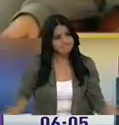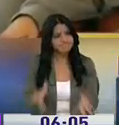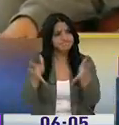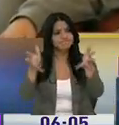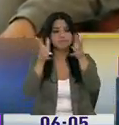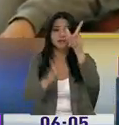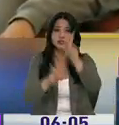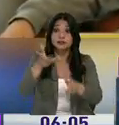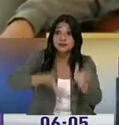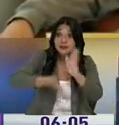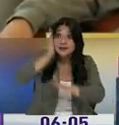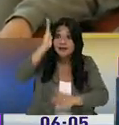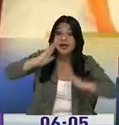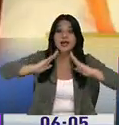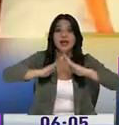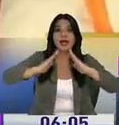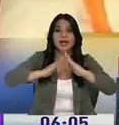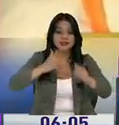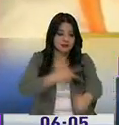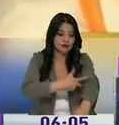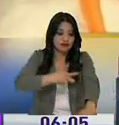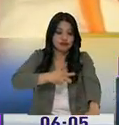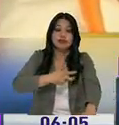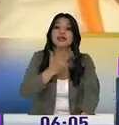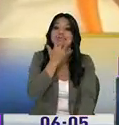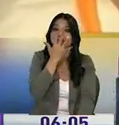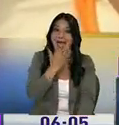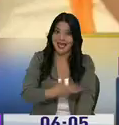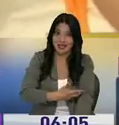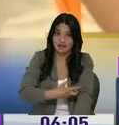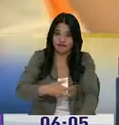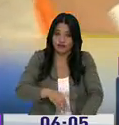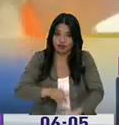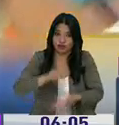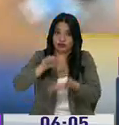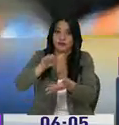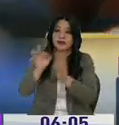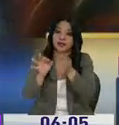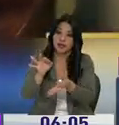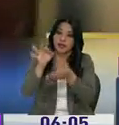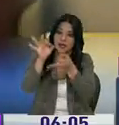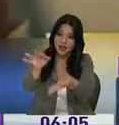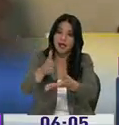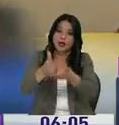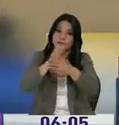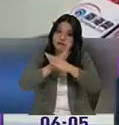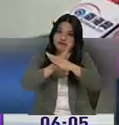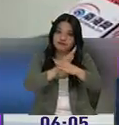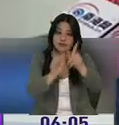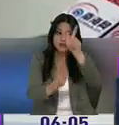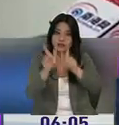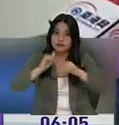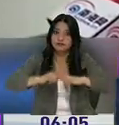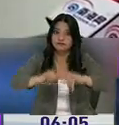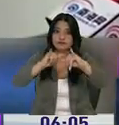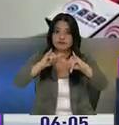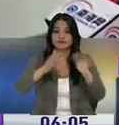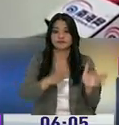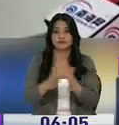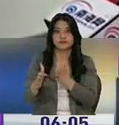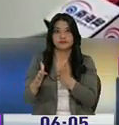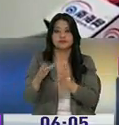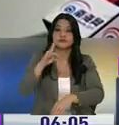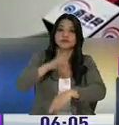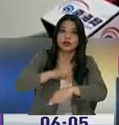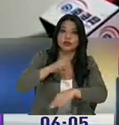de alta donen sangre, pues habrían estos plasmas anticuerpos que ayudan en el tratamiento. Los doctores y enfermeras